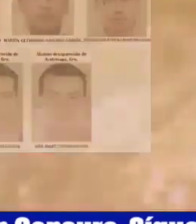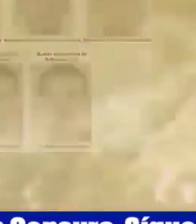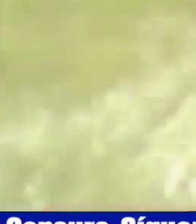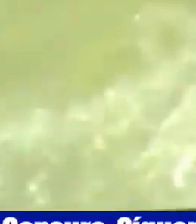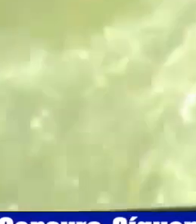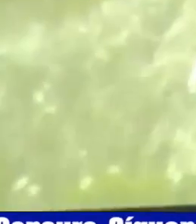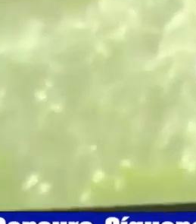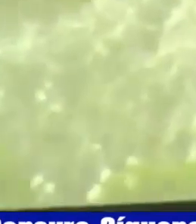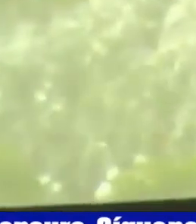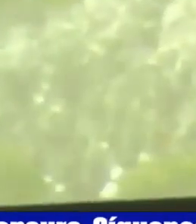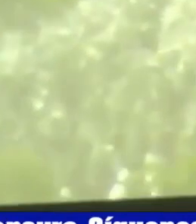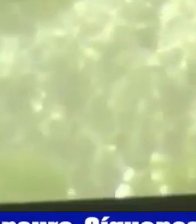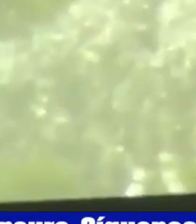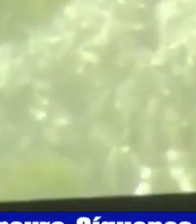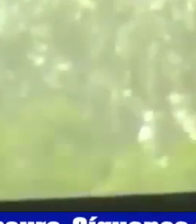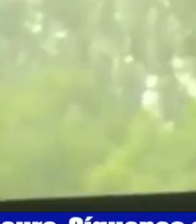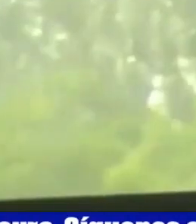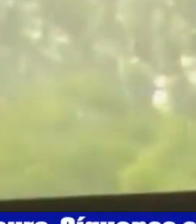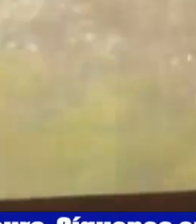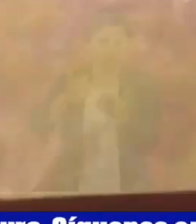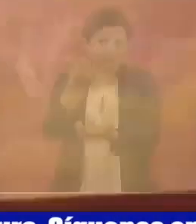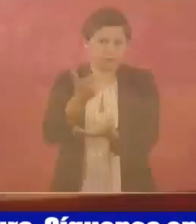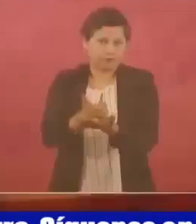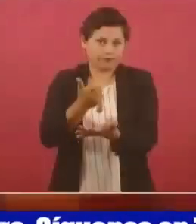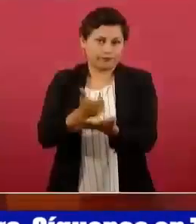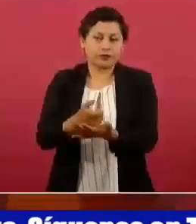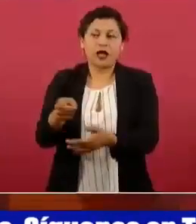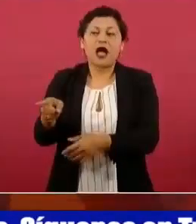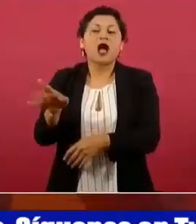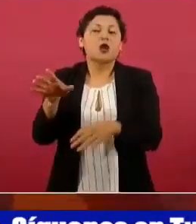Obrador le dice, acérquense al informe, a